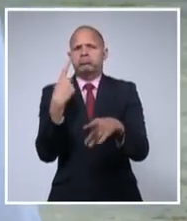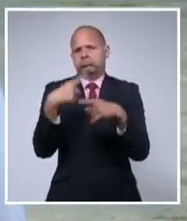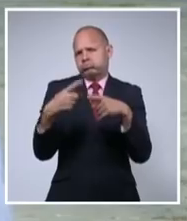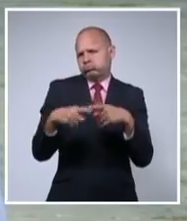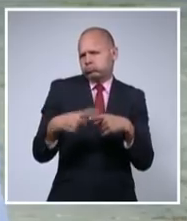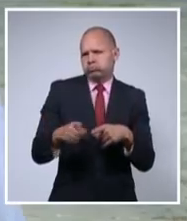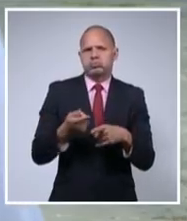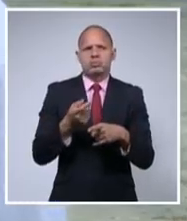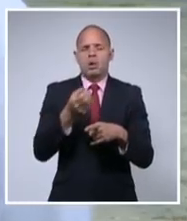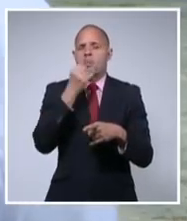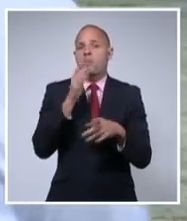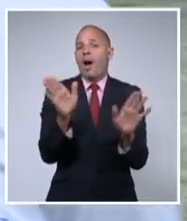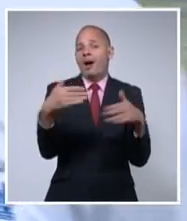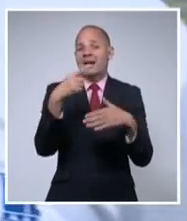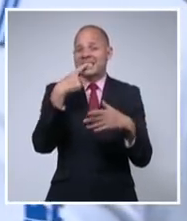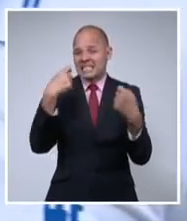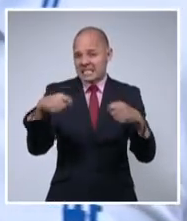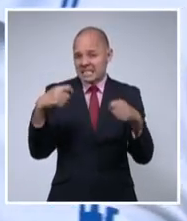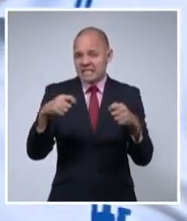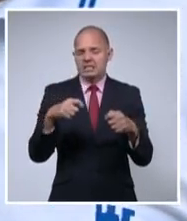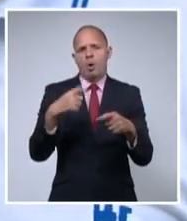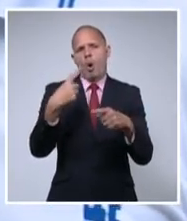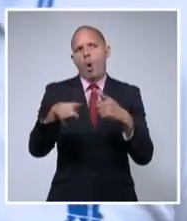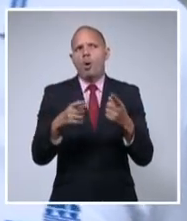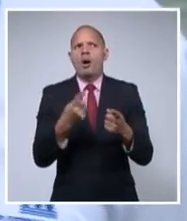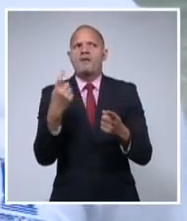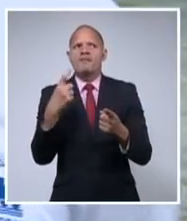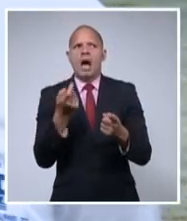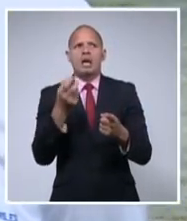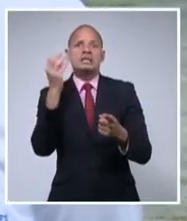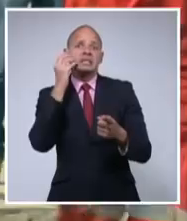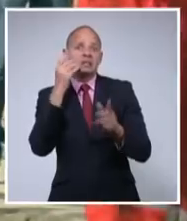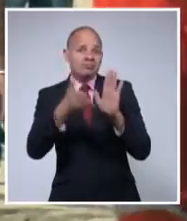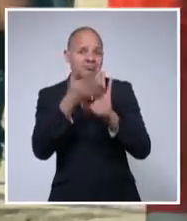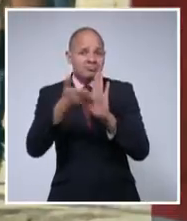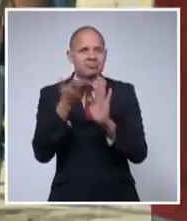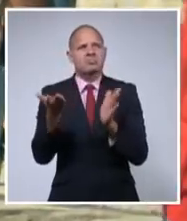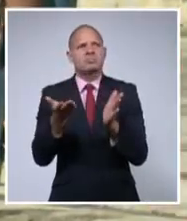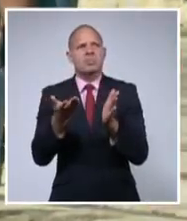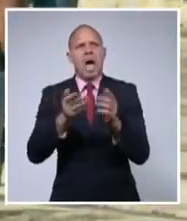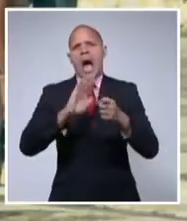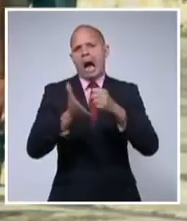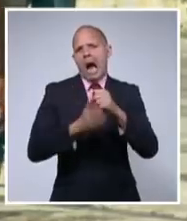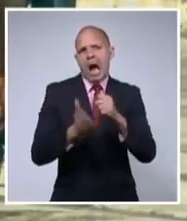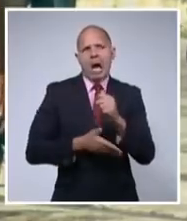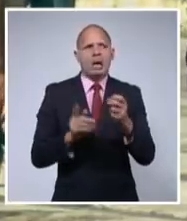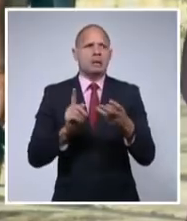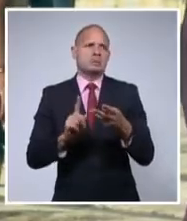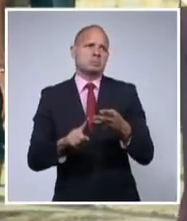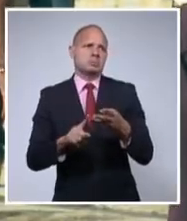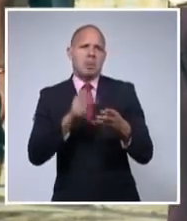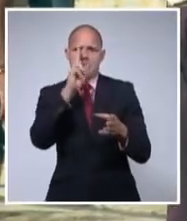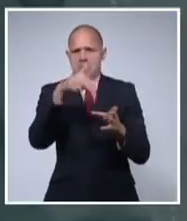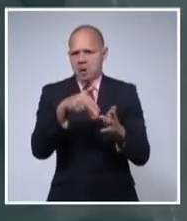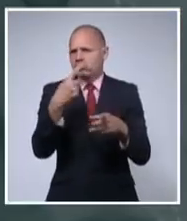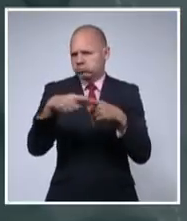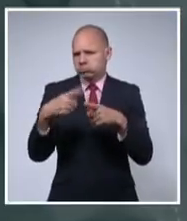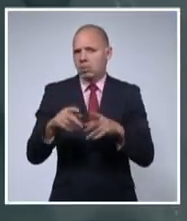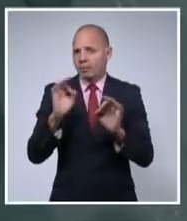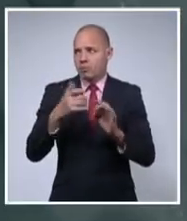de contenedores, transportación de cemento, combustible, caña. Especialistas de la industria